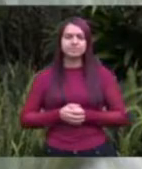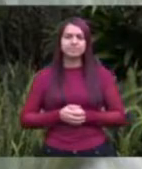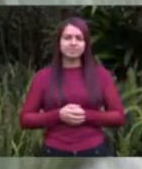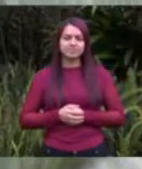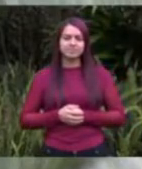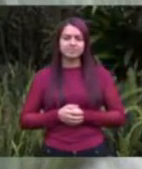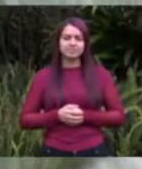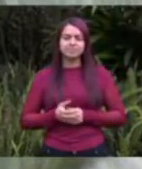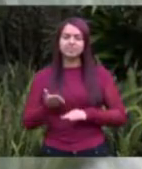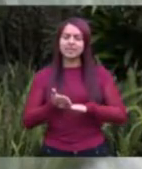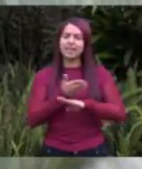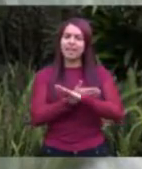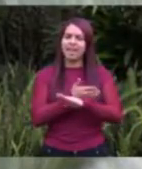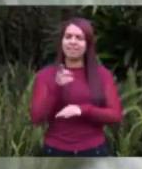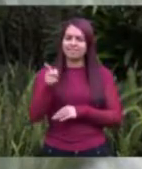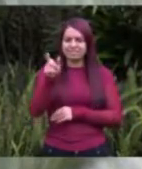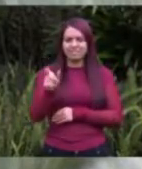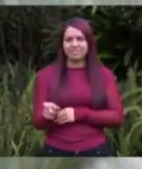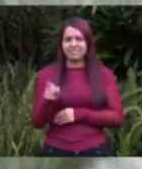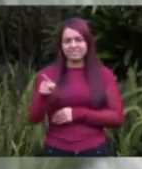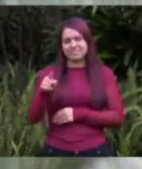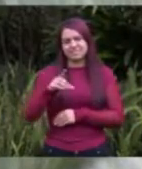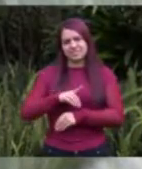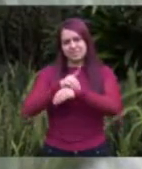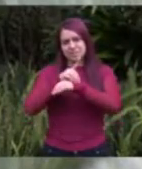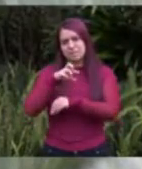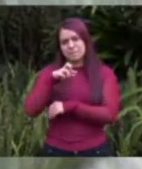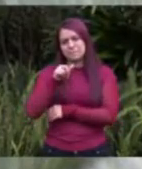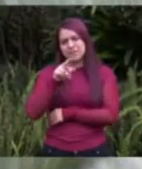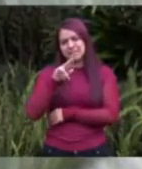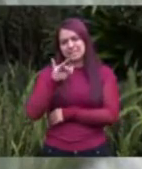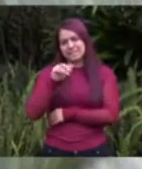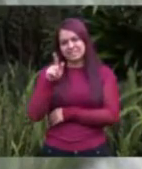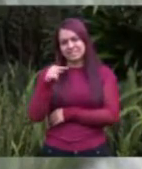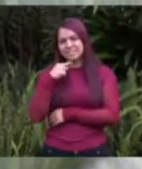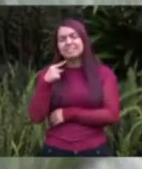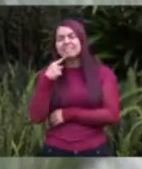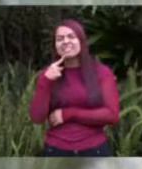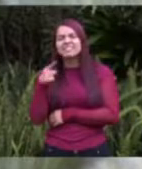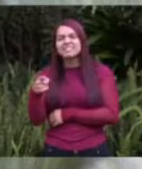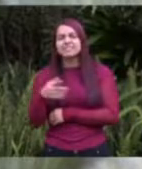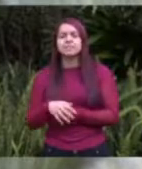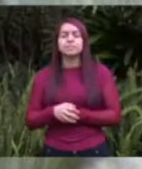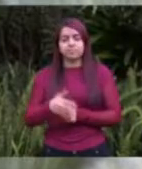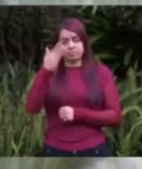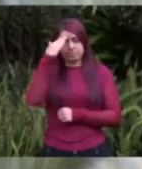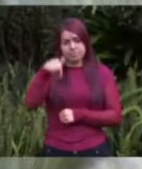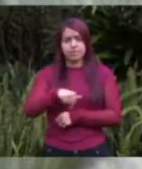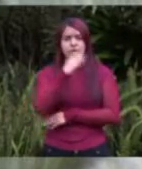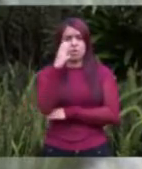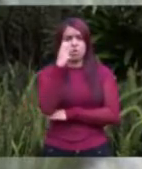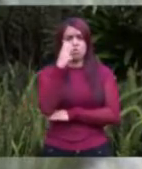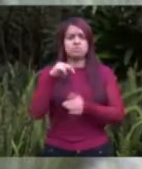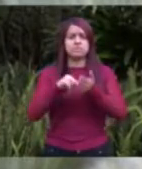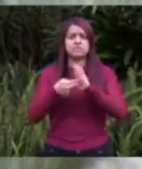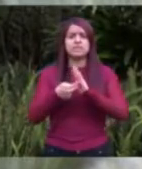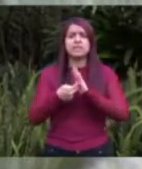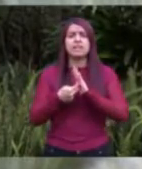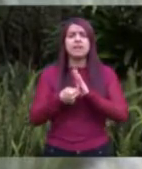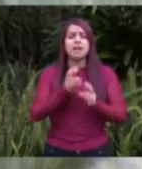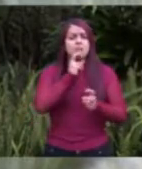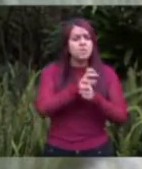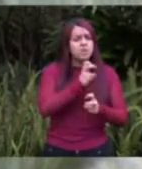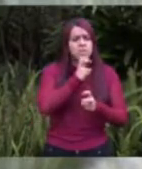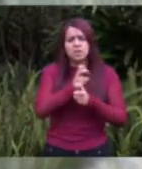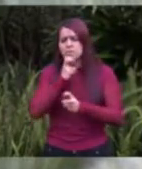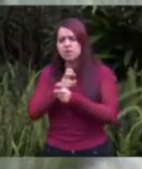Usted dijo alguna vez, doctora Patricia, comillas, que los colombianos tenemos la capacidad de complejizar todo y llegar a momentos en